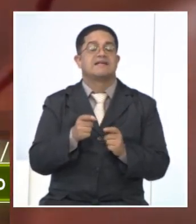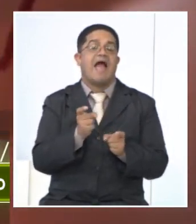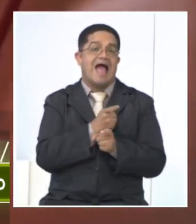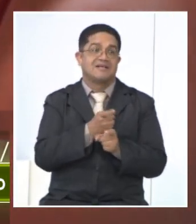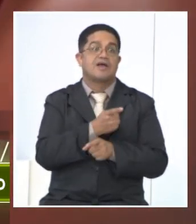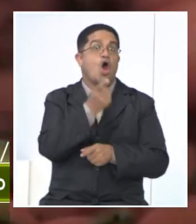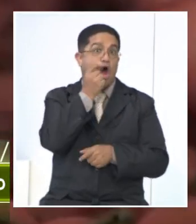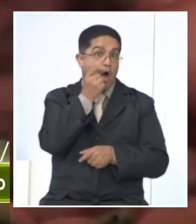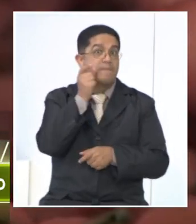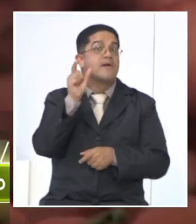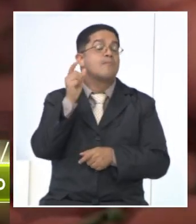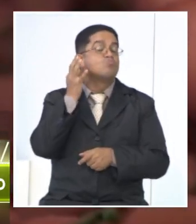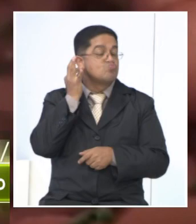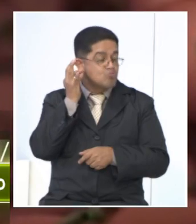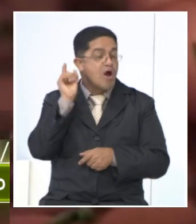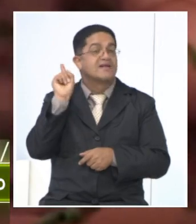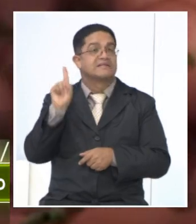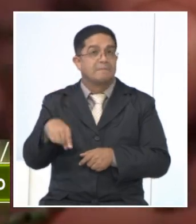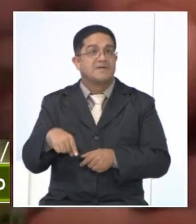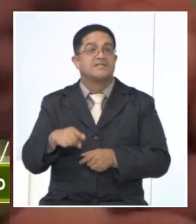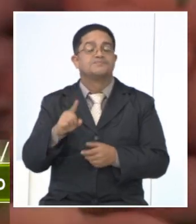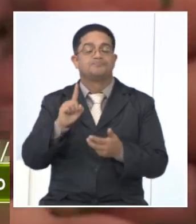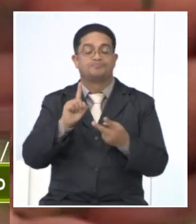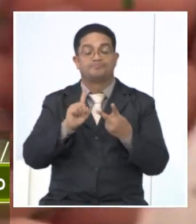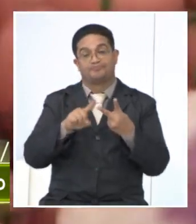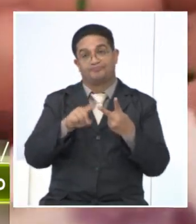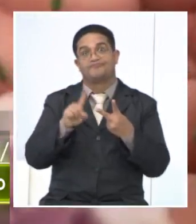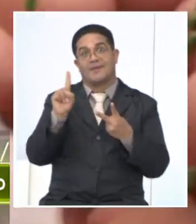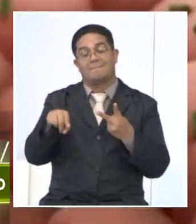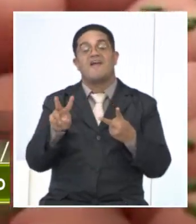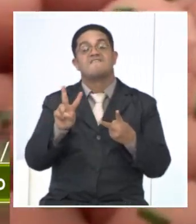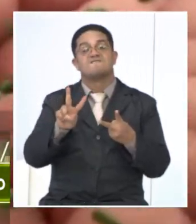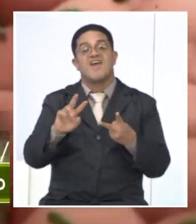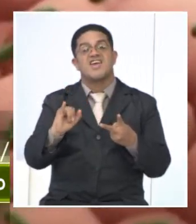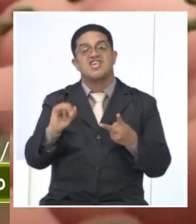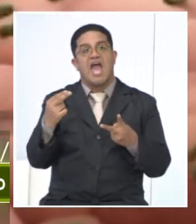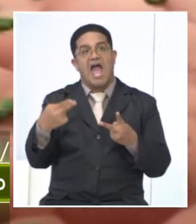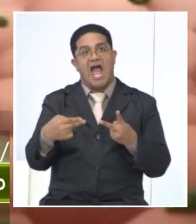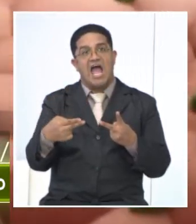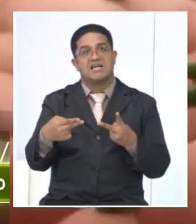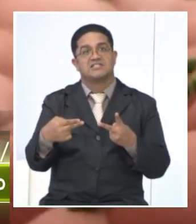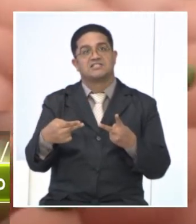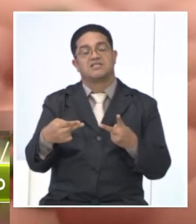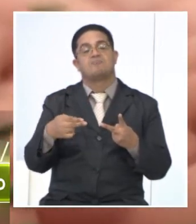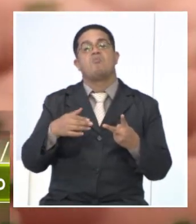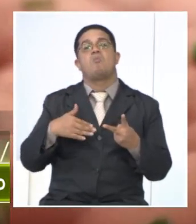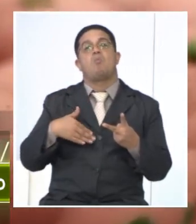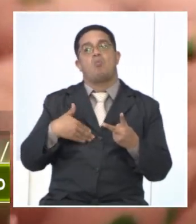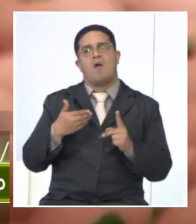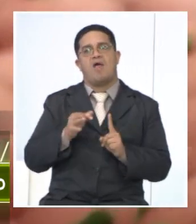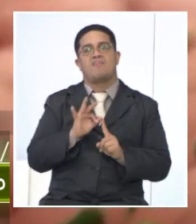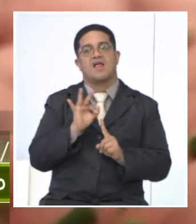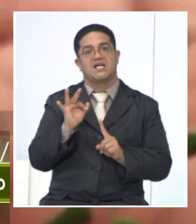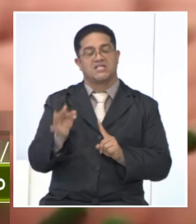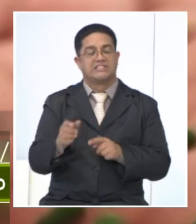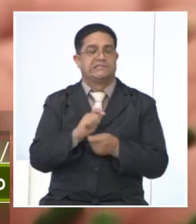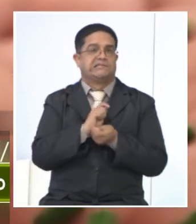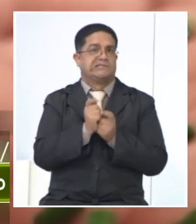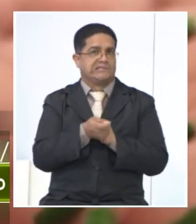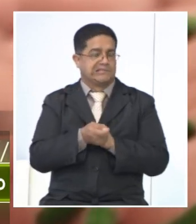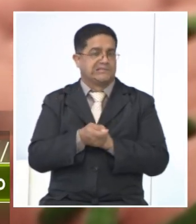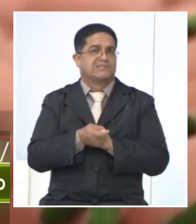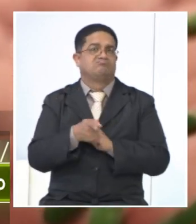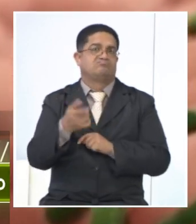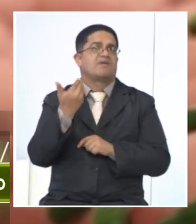en mujer. Y la otra pues es el VIH, el contagio de VIH, que puede pasar a ser una enfermedad